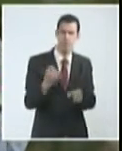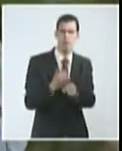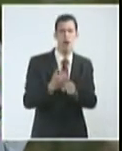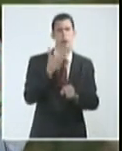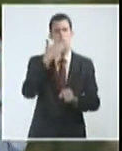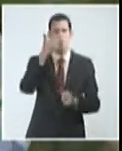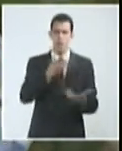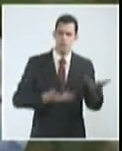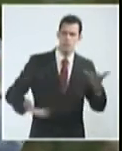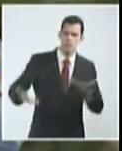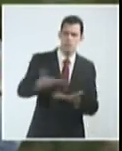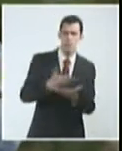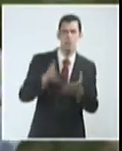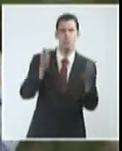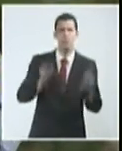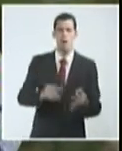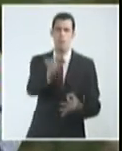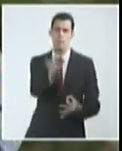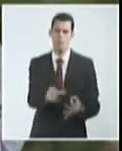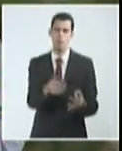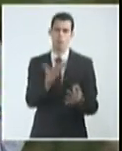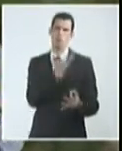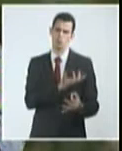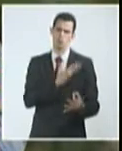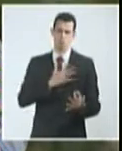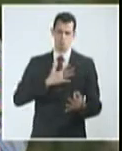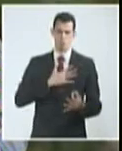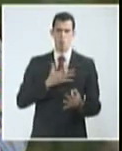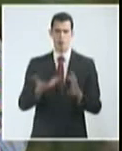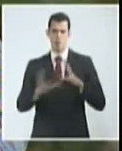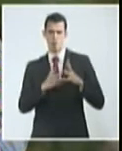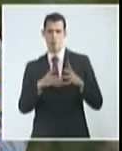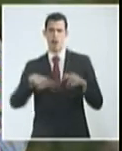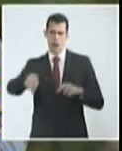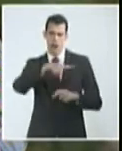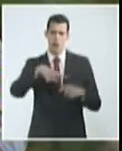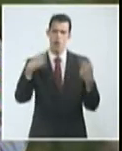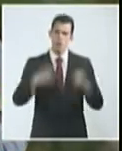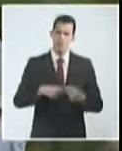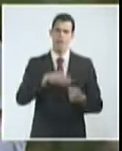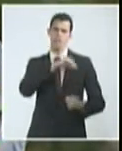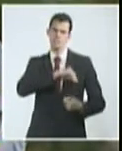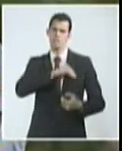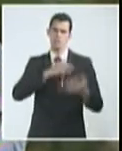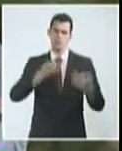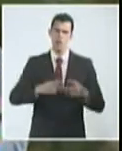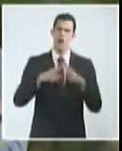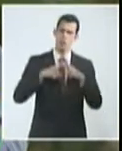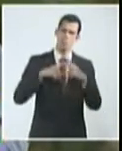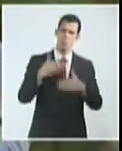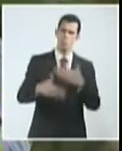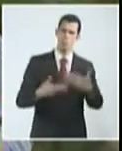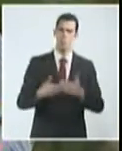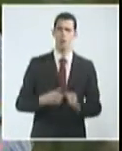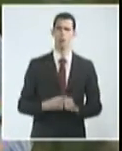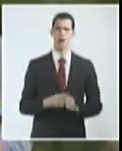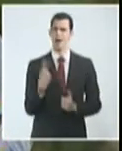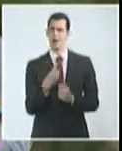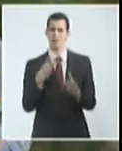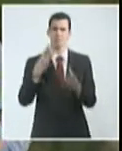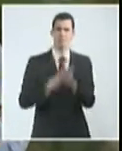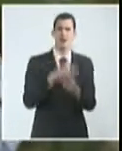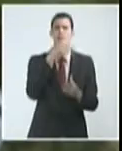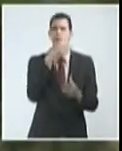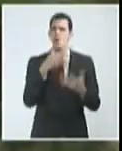están en desventaja, hacia los que tienen algún tipo de vulnerabilidad, y eso demuestra que la fuerza de la revolución está en los